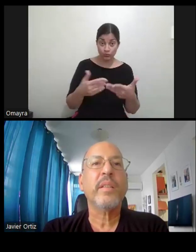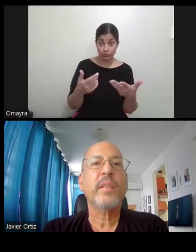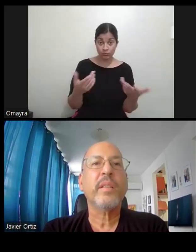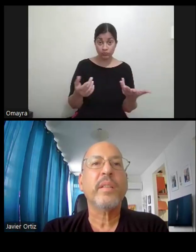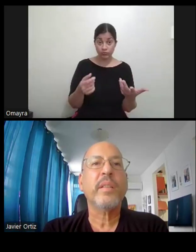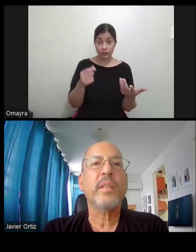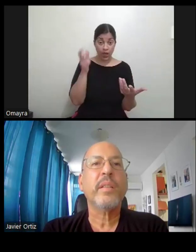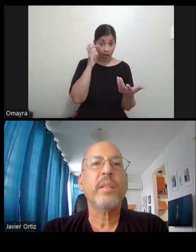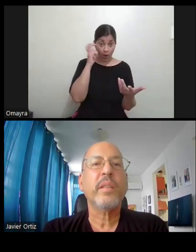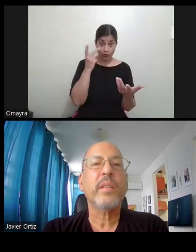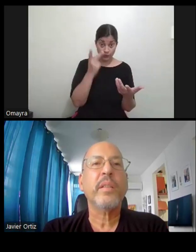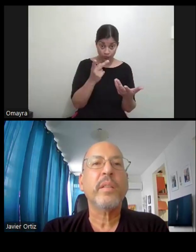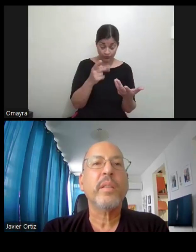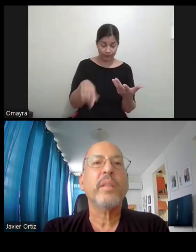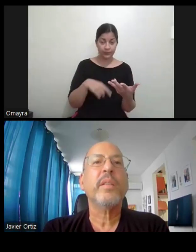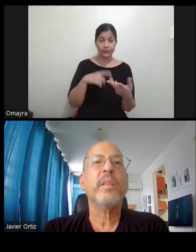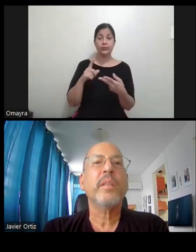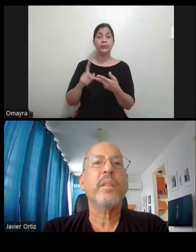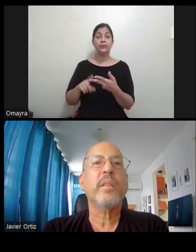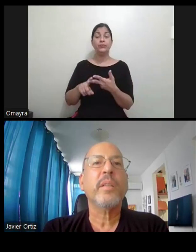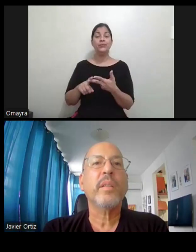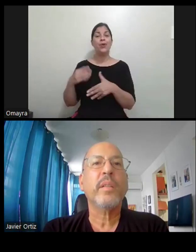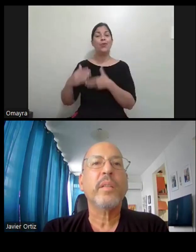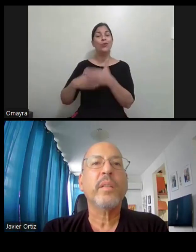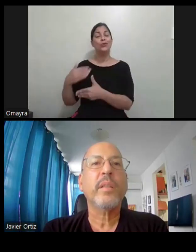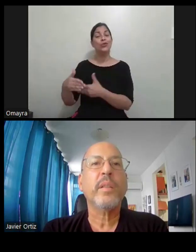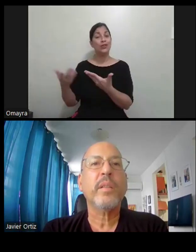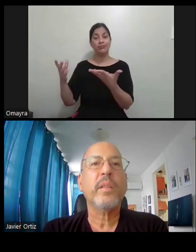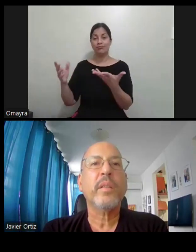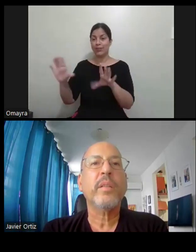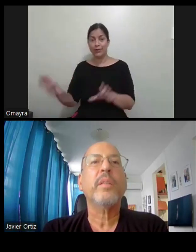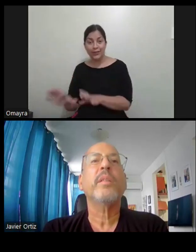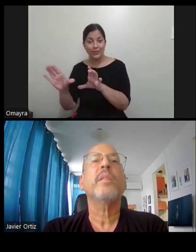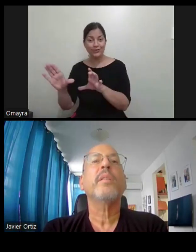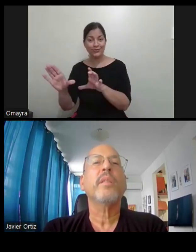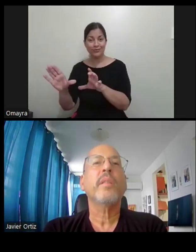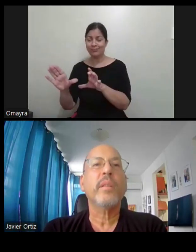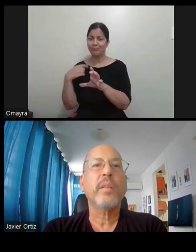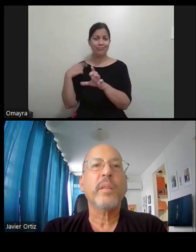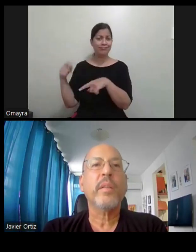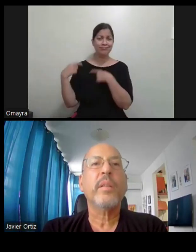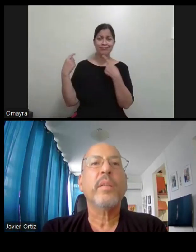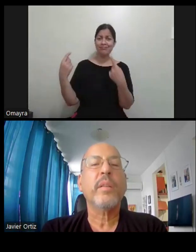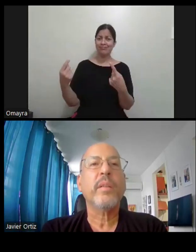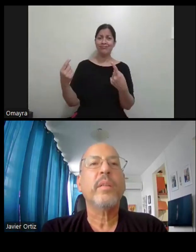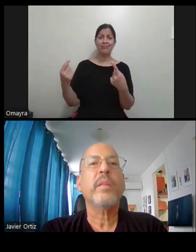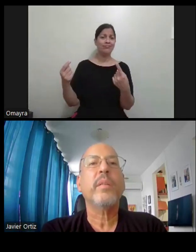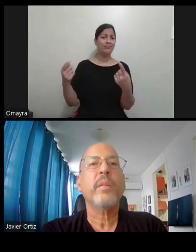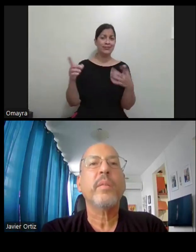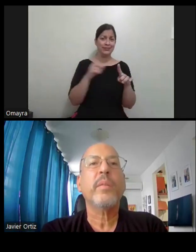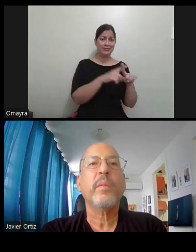de audiovisual y también la producción de eventos. Ha sido disasociable en mi